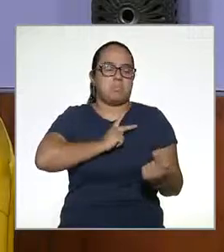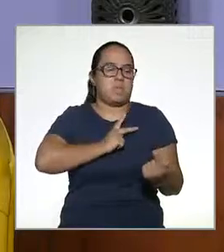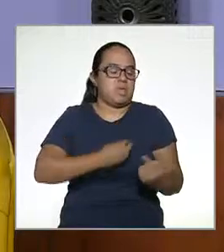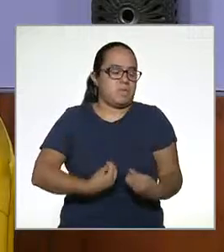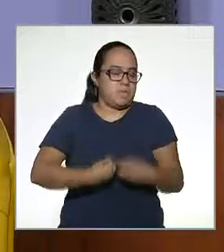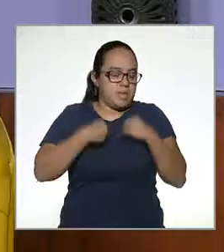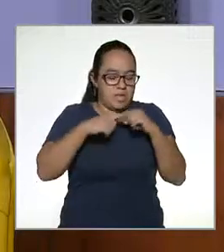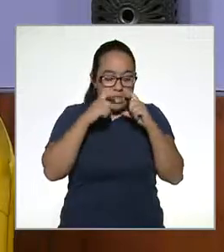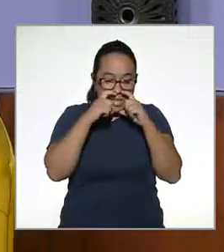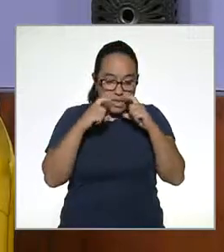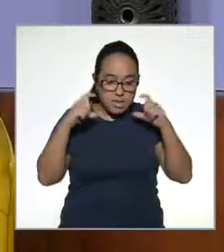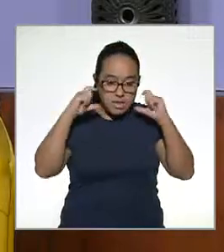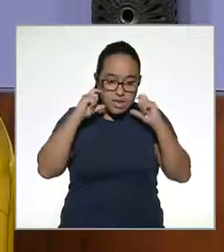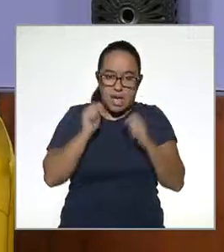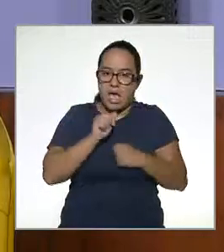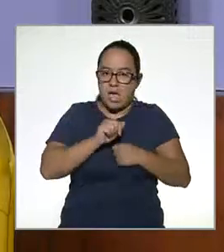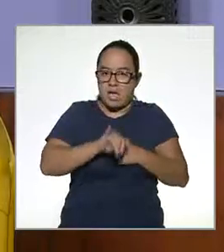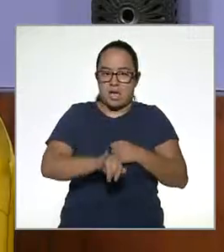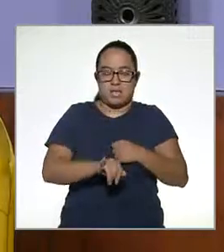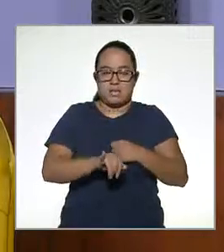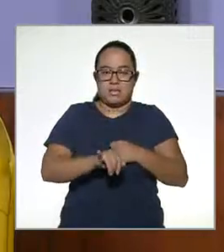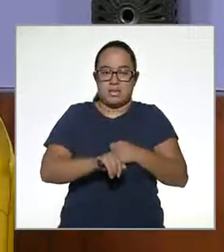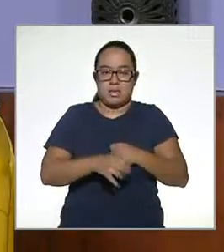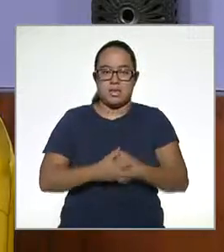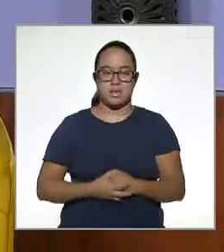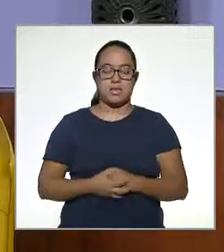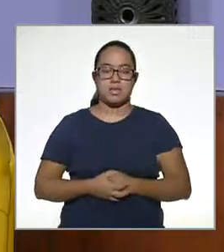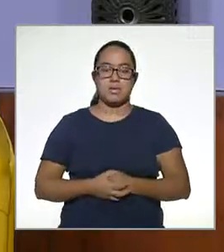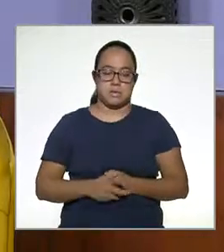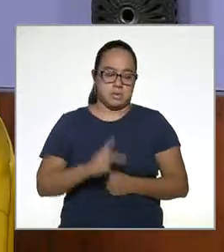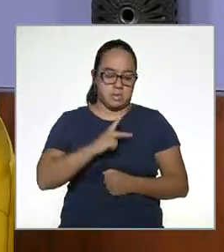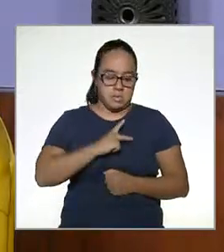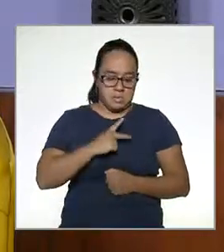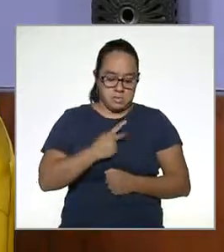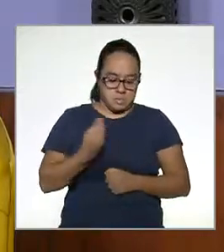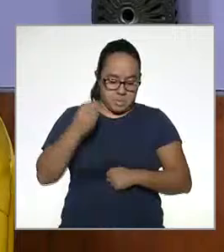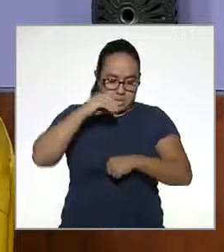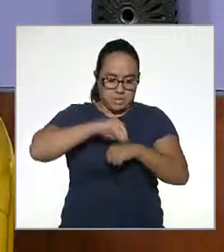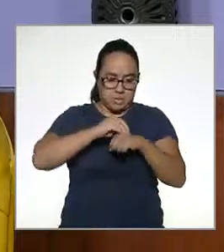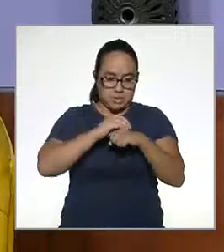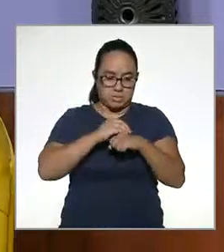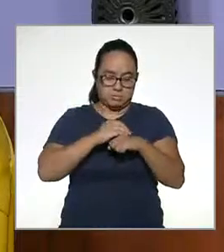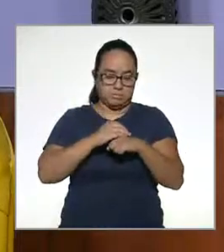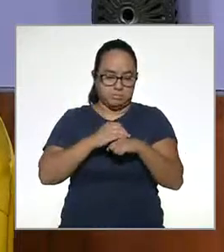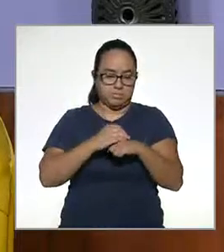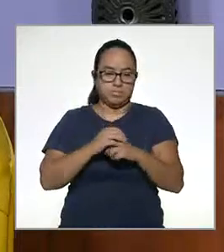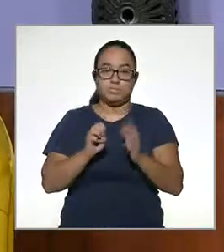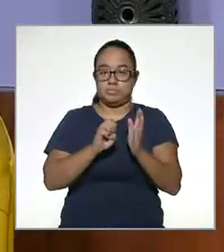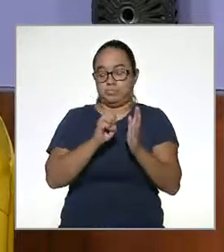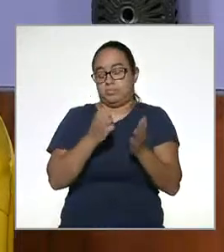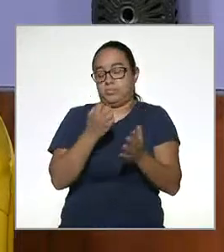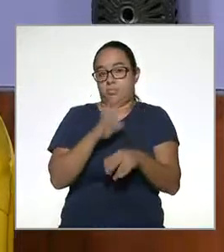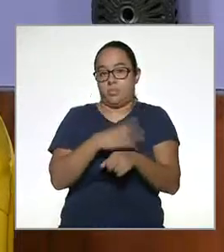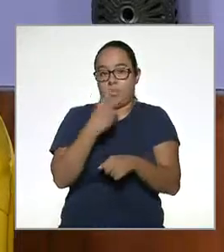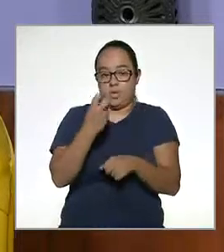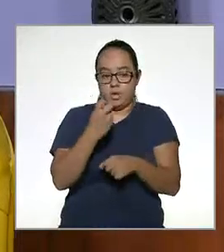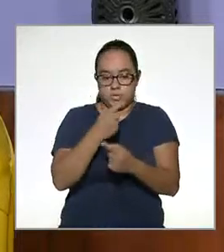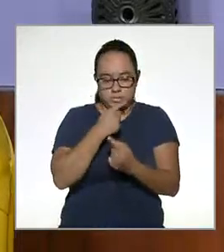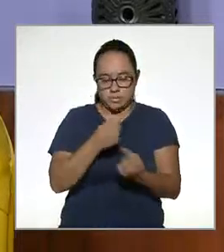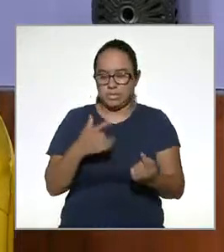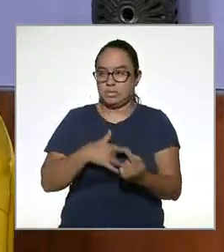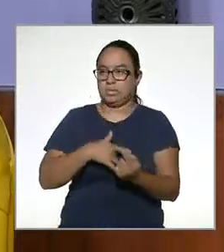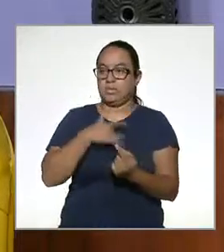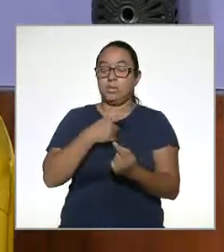imagen que está en constitución. O sea, el niño está construyendo una imagen propia en este tiempo, por eso es algo de las cosas que más han afectado también a los niños,